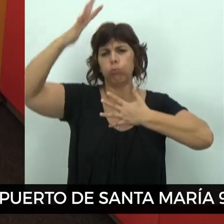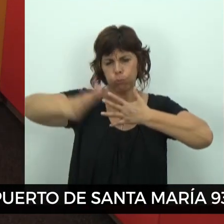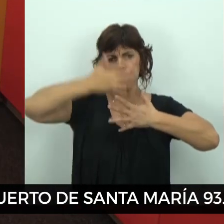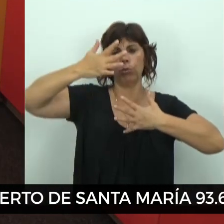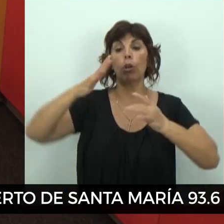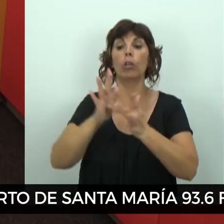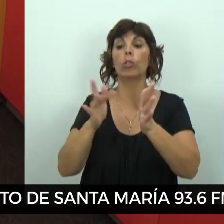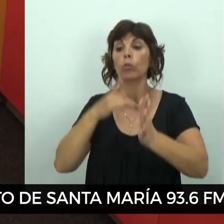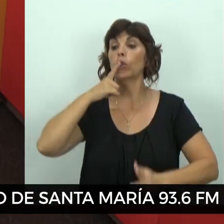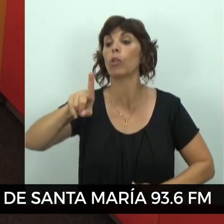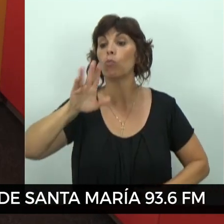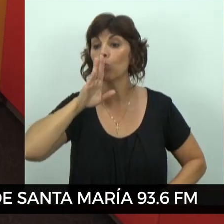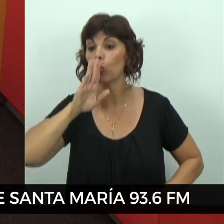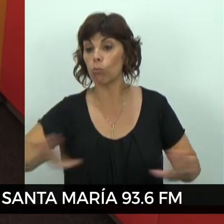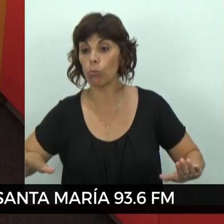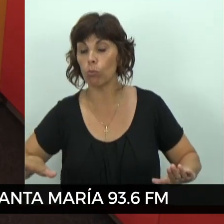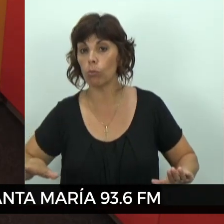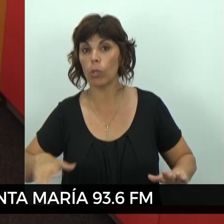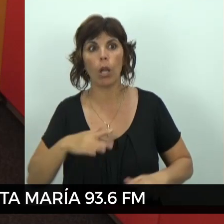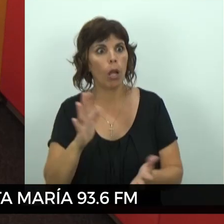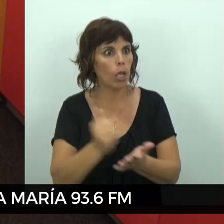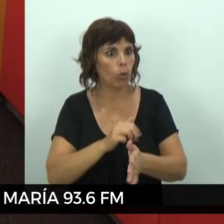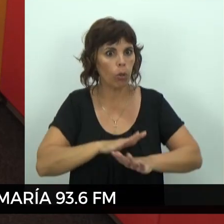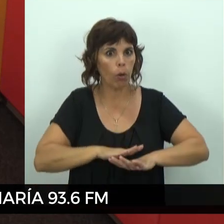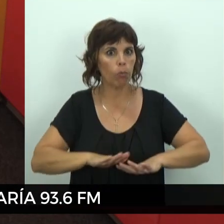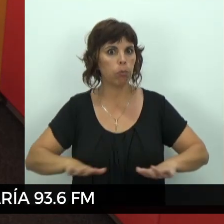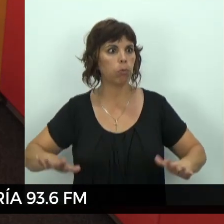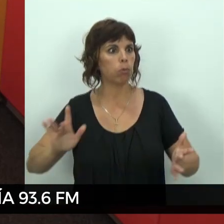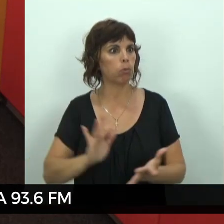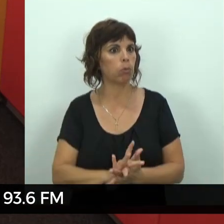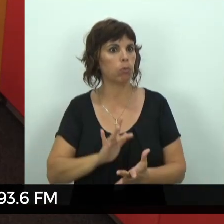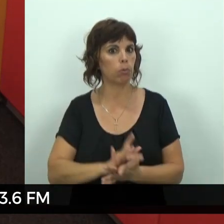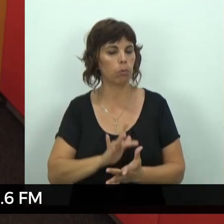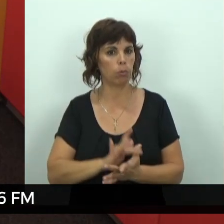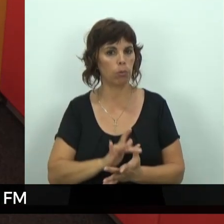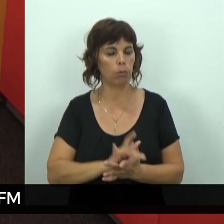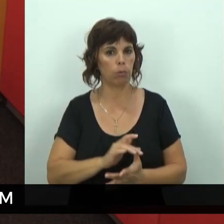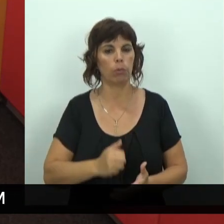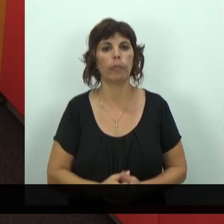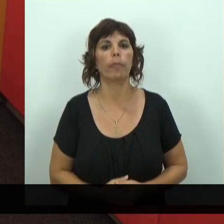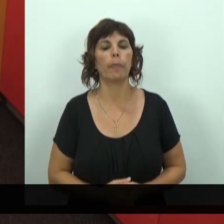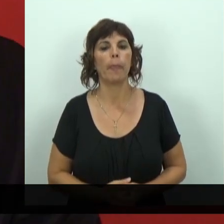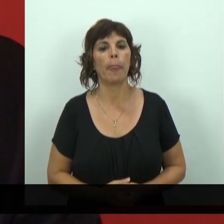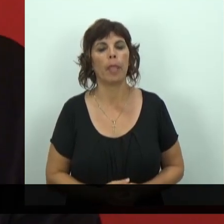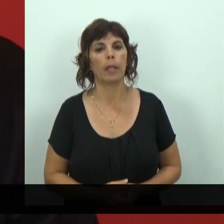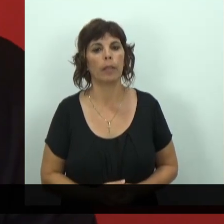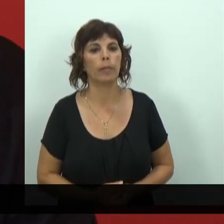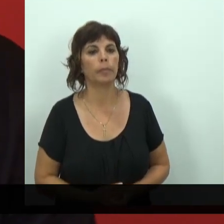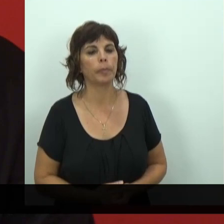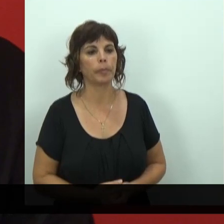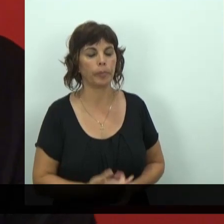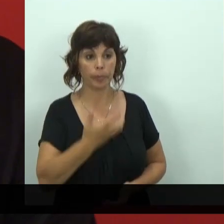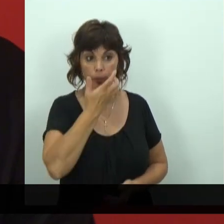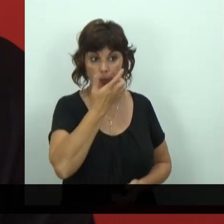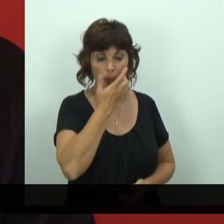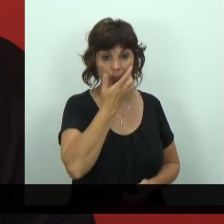El que ora mucho en la intimidad con Dios, en público, con una